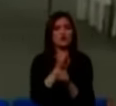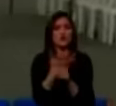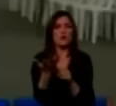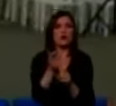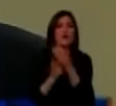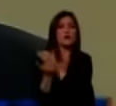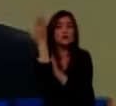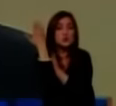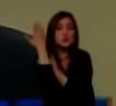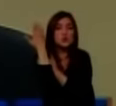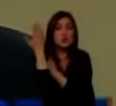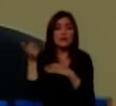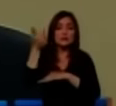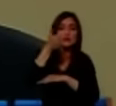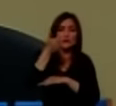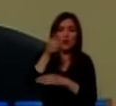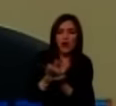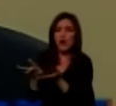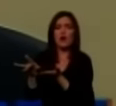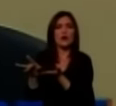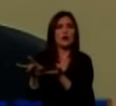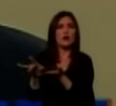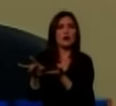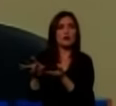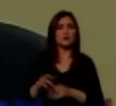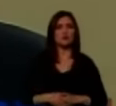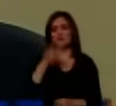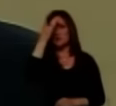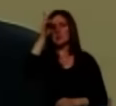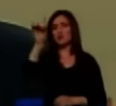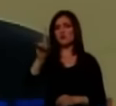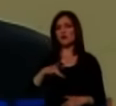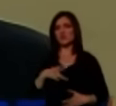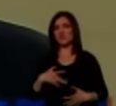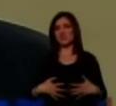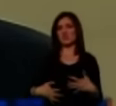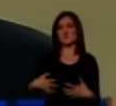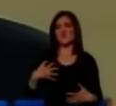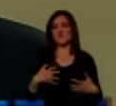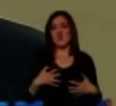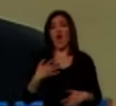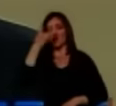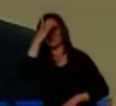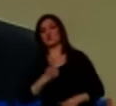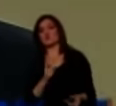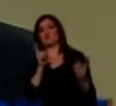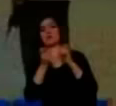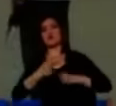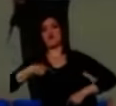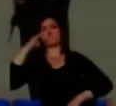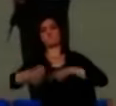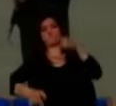la antigüedad. Es una decisión visceral, es una decisión de demostrar yo soy el